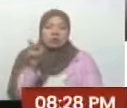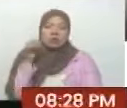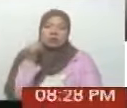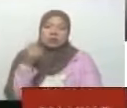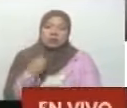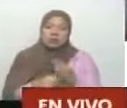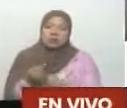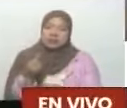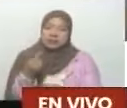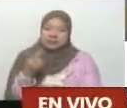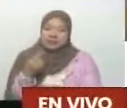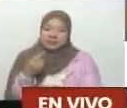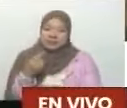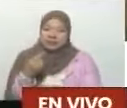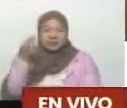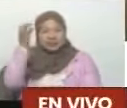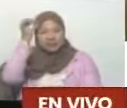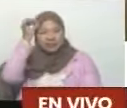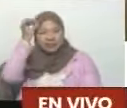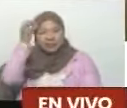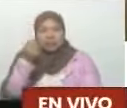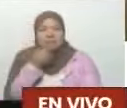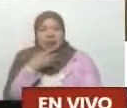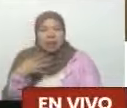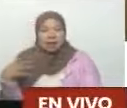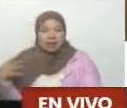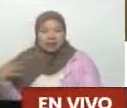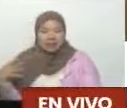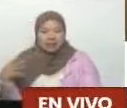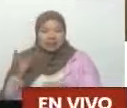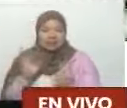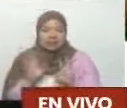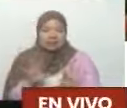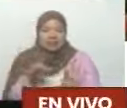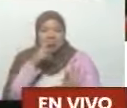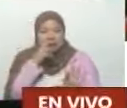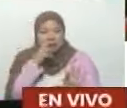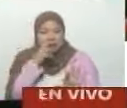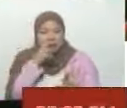este ejército de hombres y mujeres y de bigotes blancos,